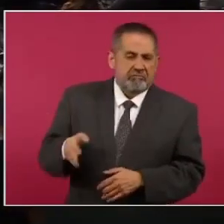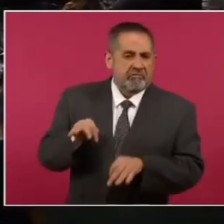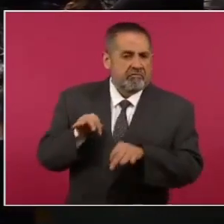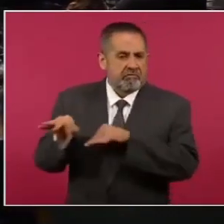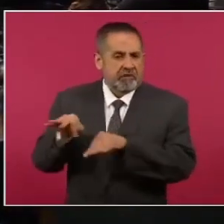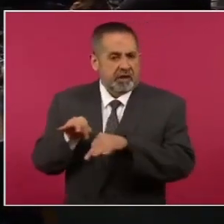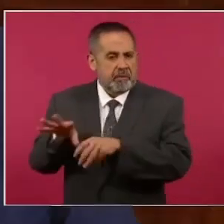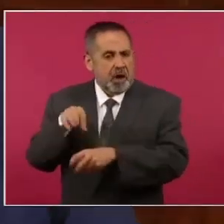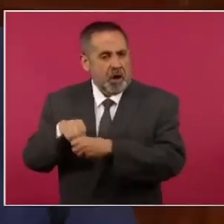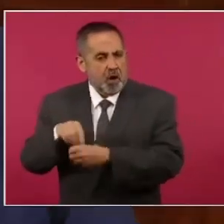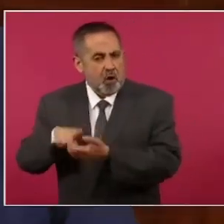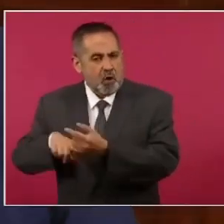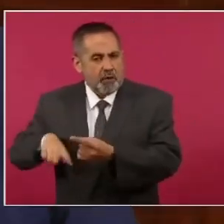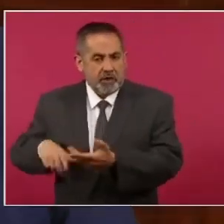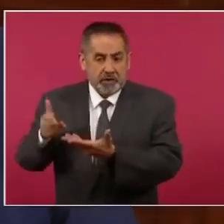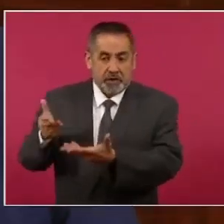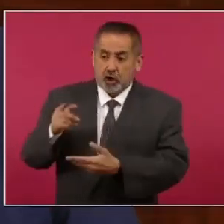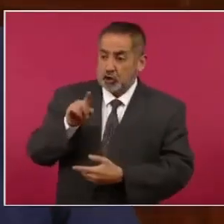público